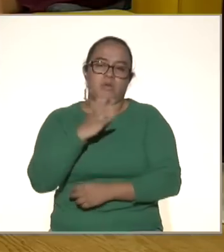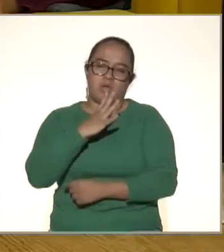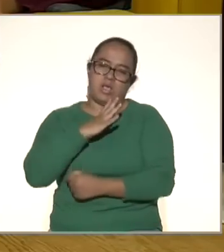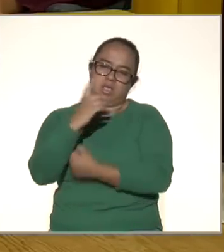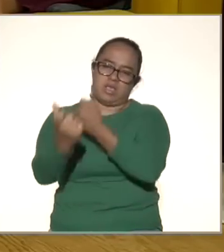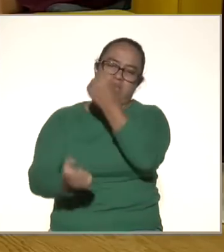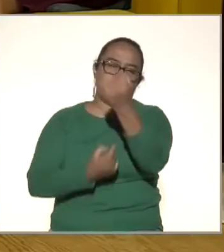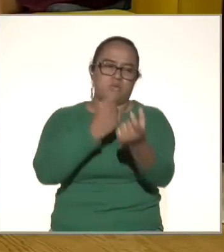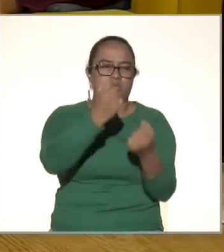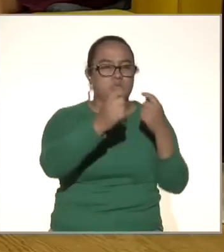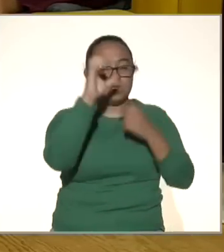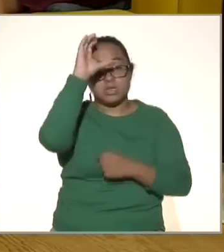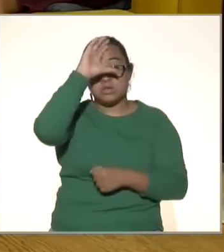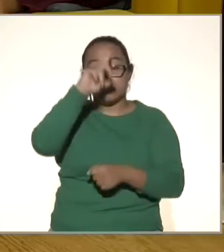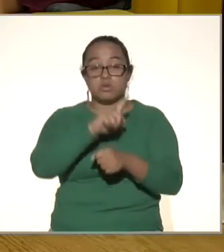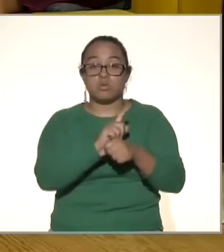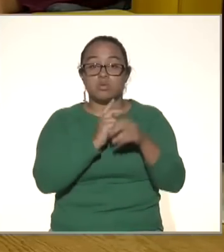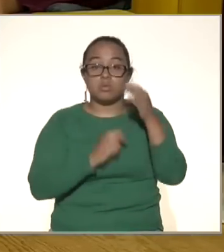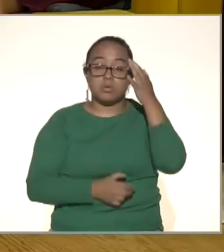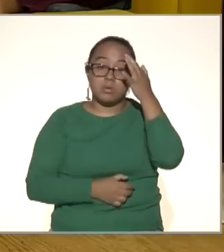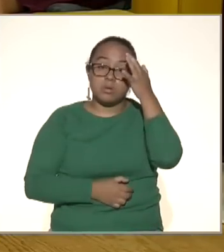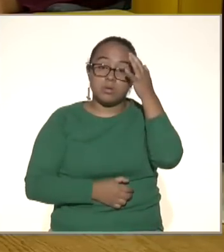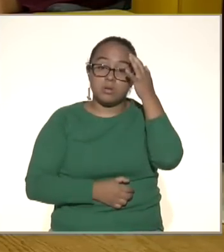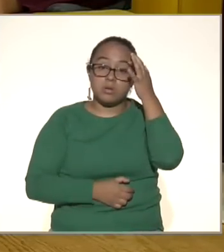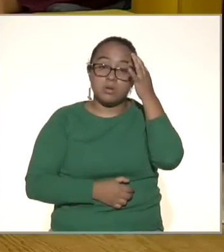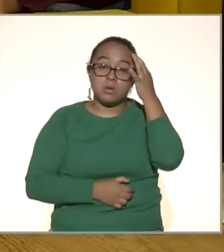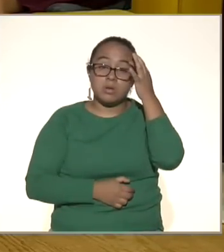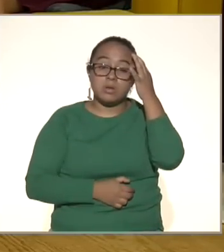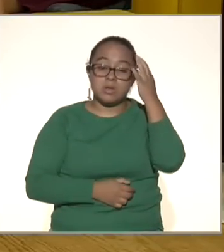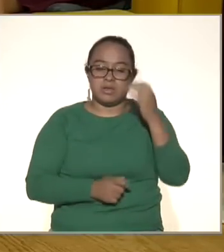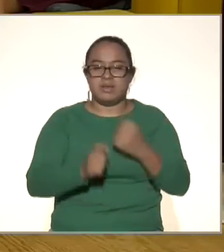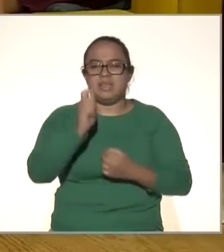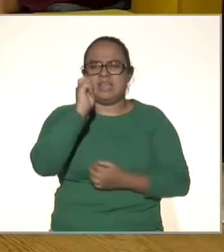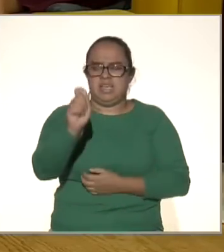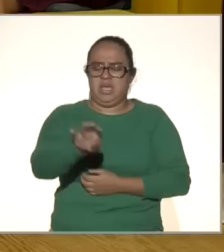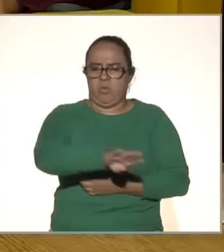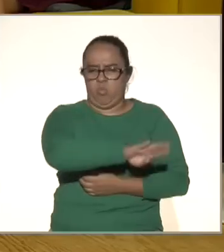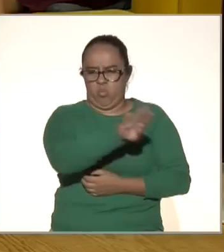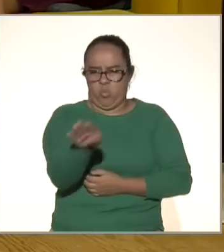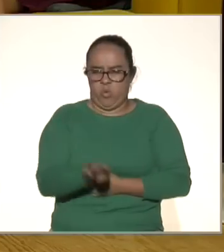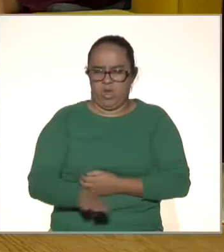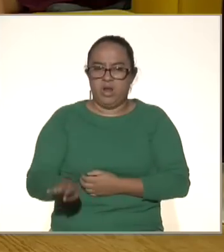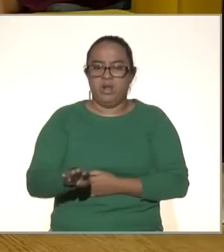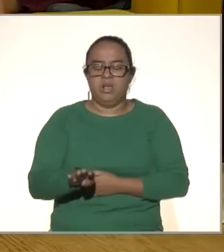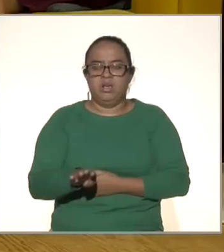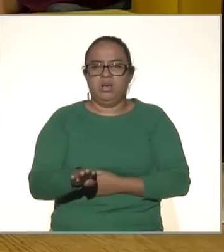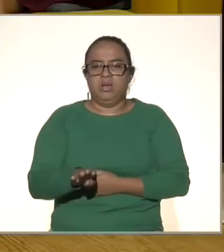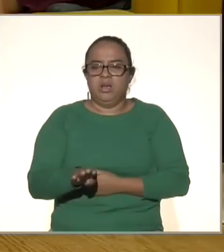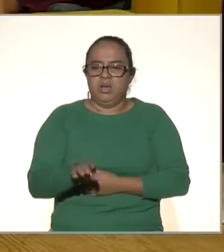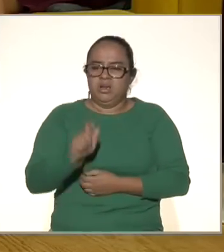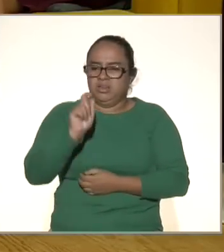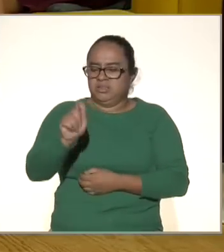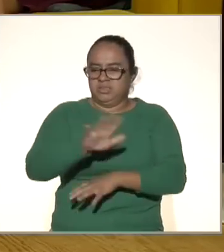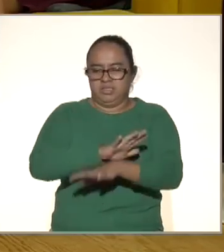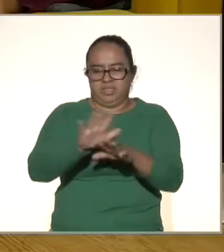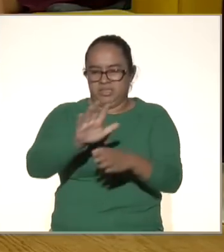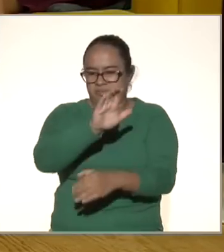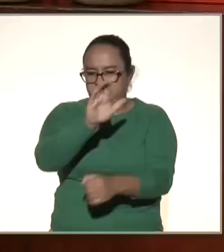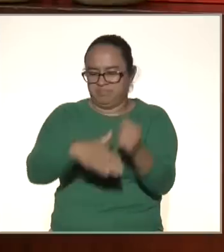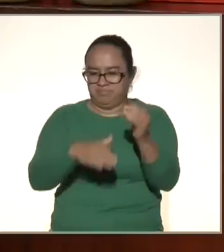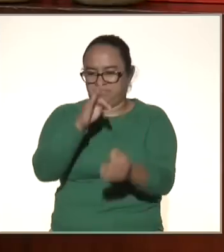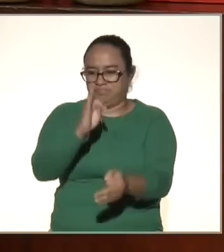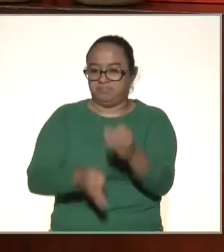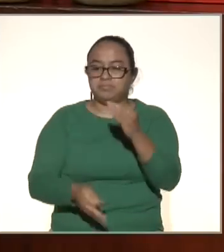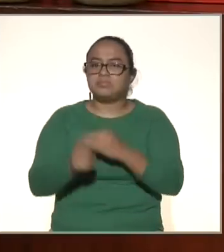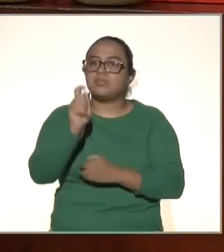culturas en donde la celebración de la muerte del finado la hacen